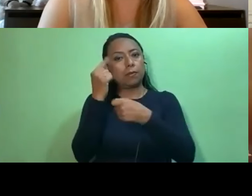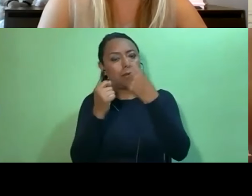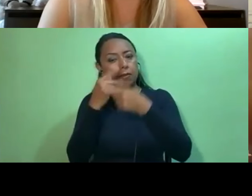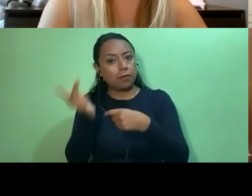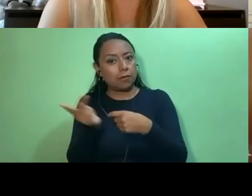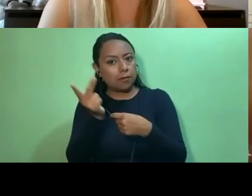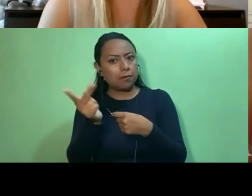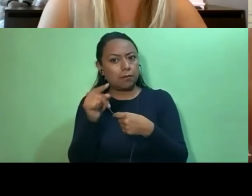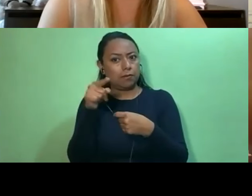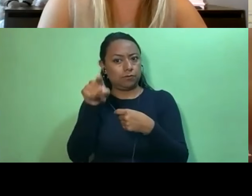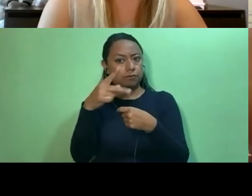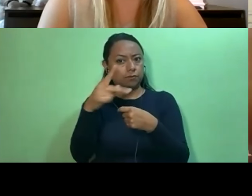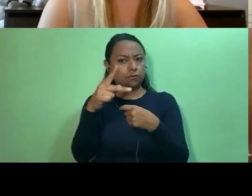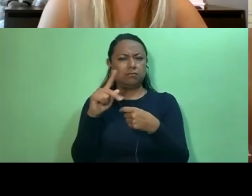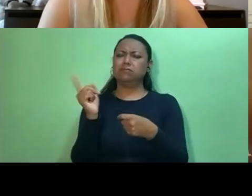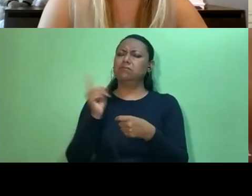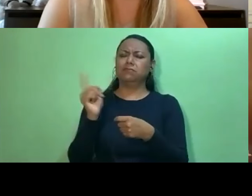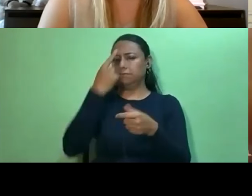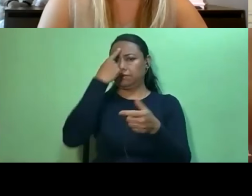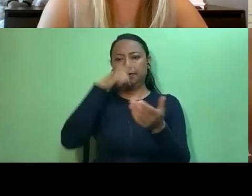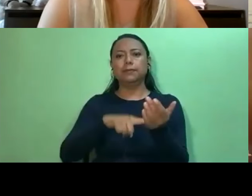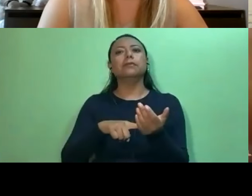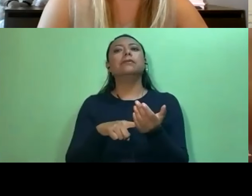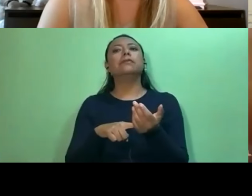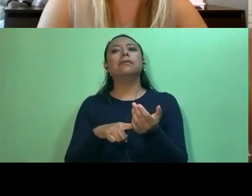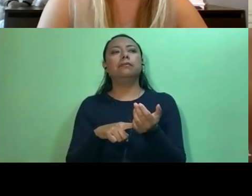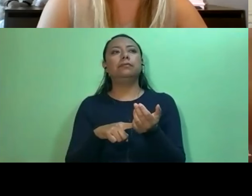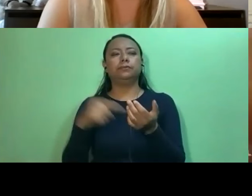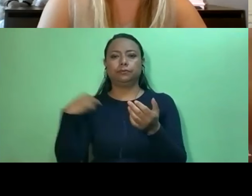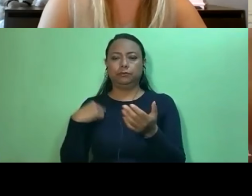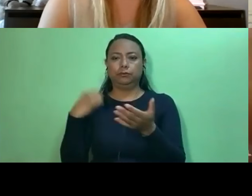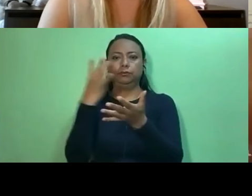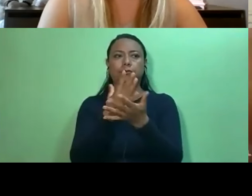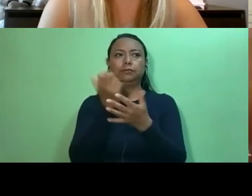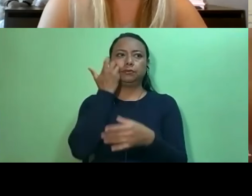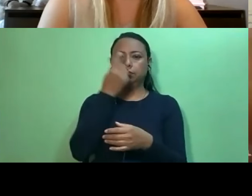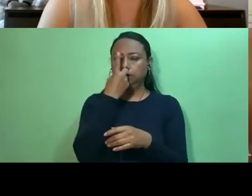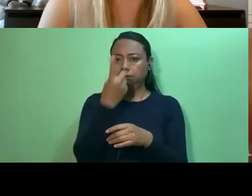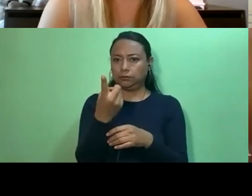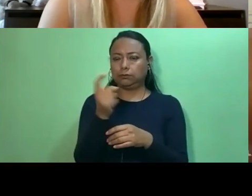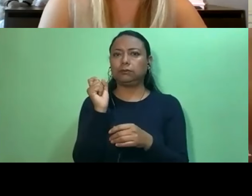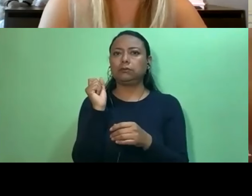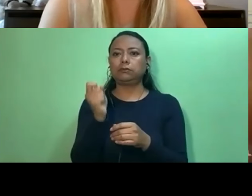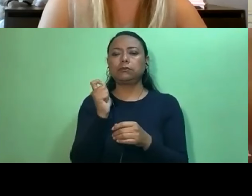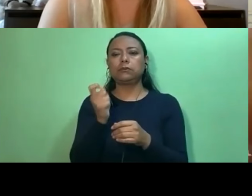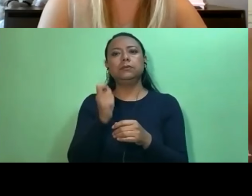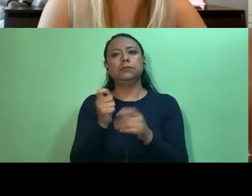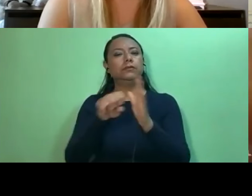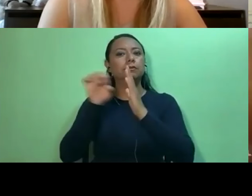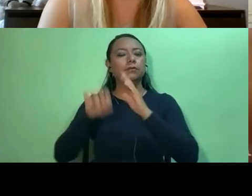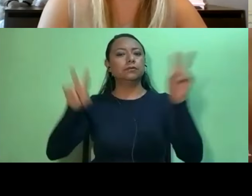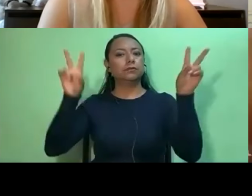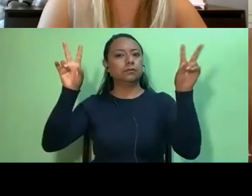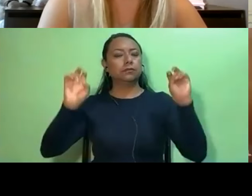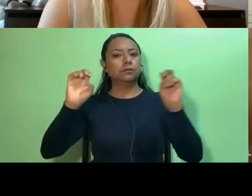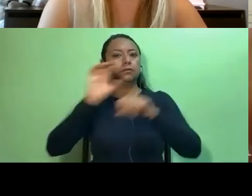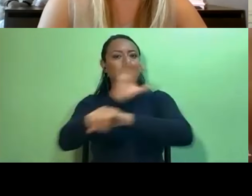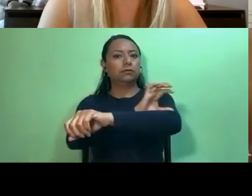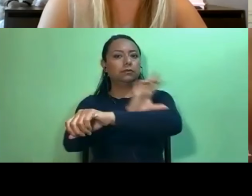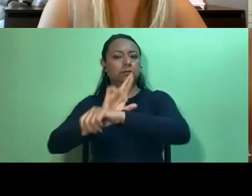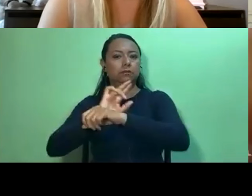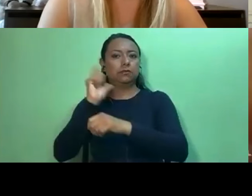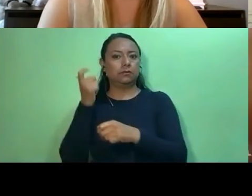parte. Lo que yo le diría es que en primera instancia en materia de coordinación fiscal, pues desde